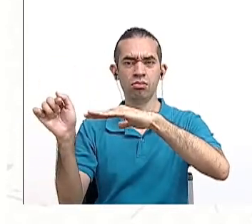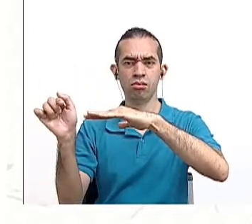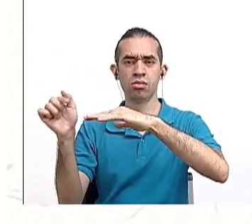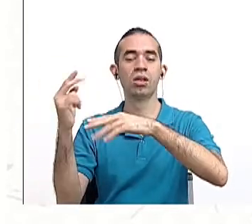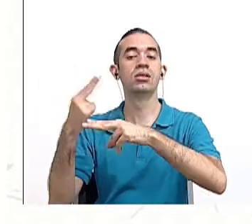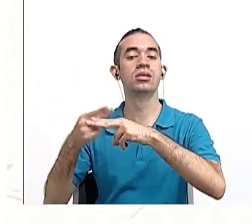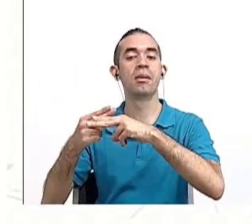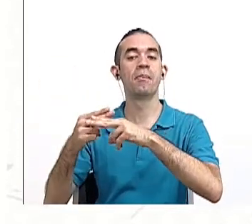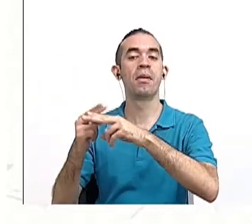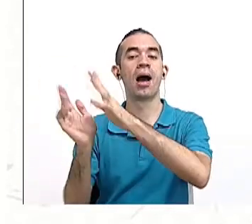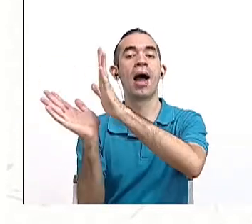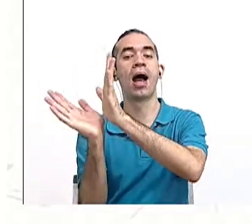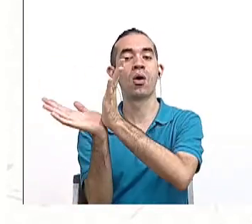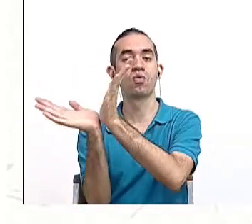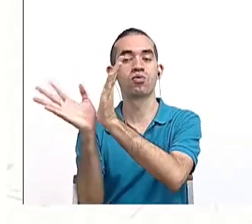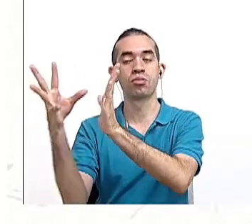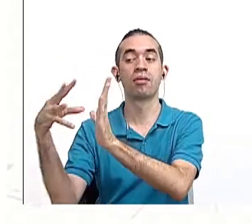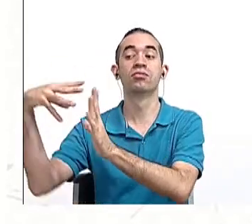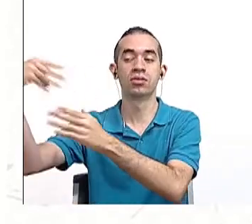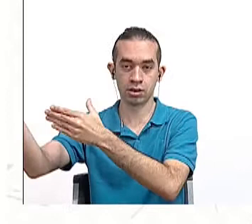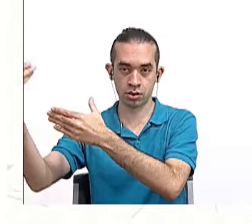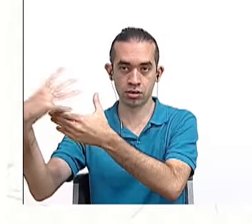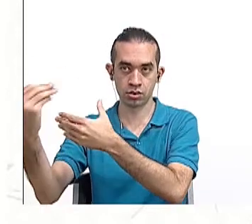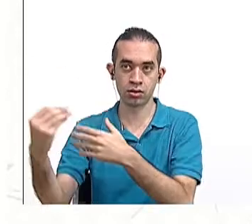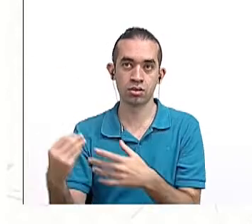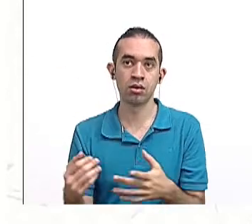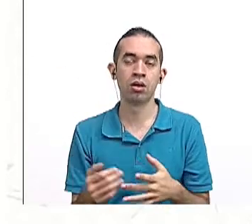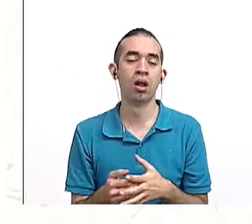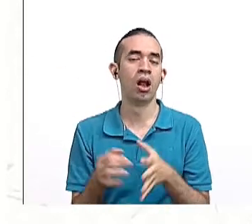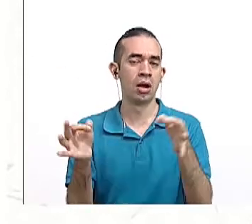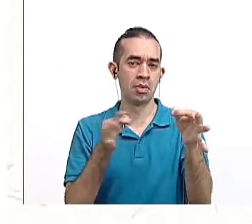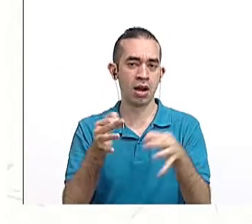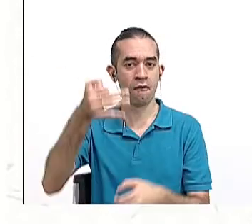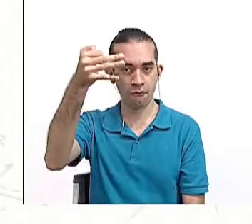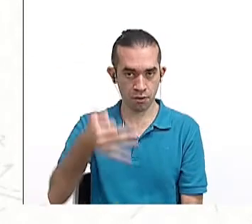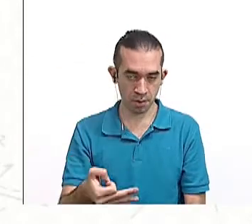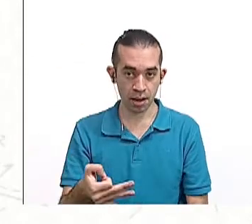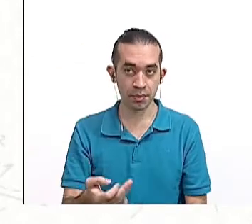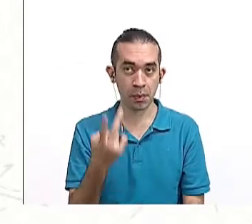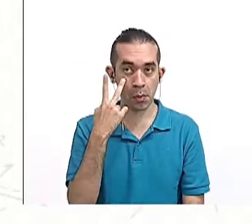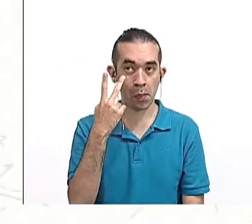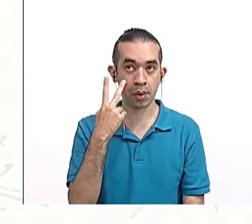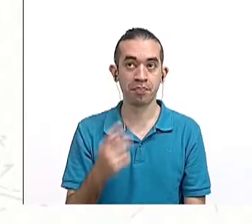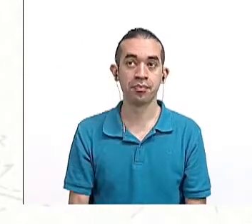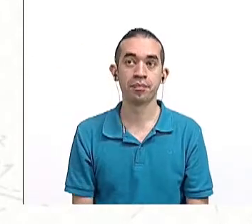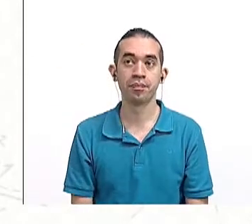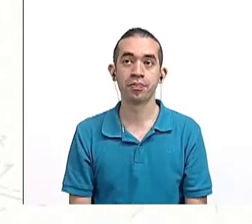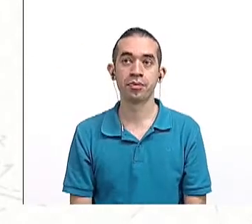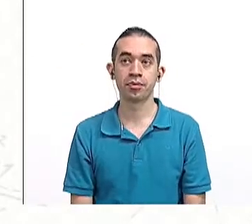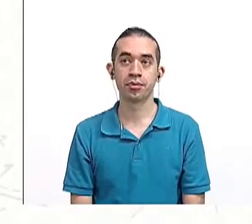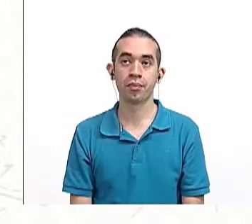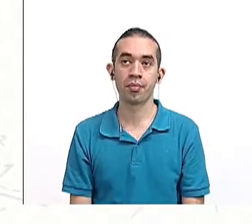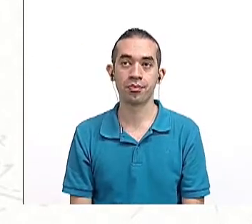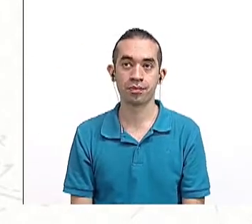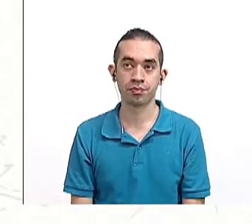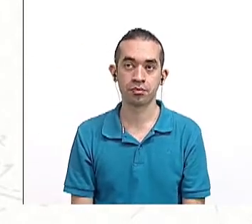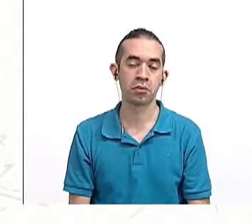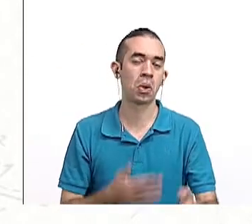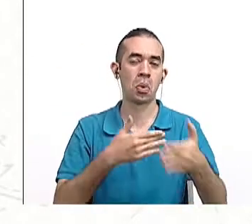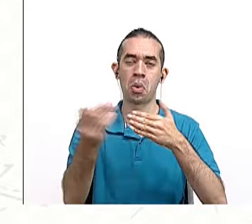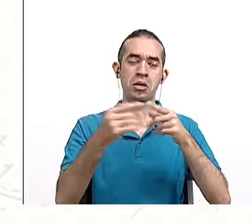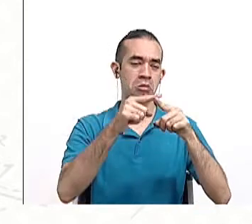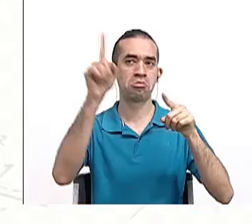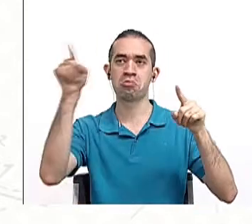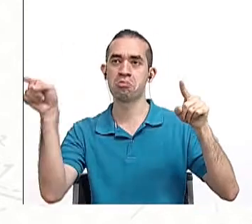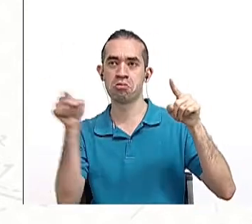como ángulos externos y se los voy a presentar de una manera formal de acuerdo vean lo que nos dice un ángulo exterior o ángulo